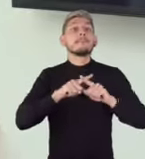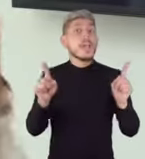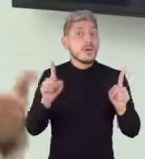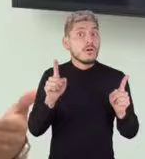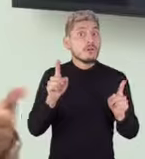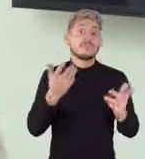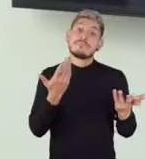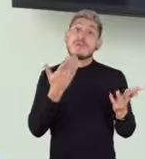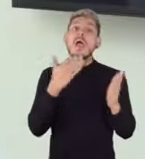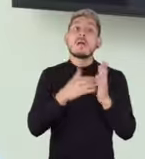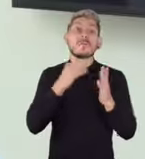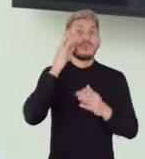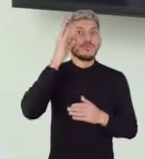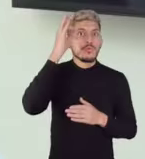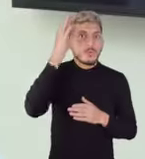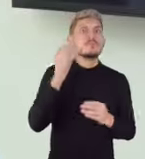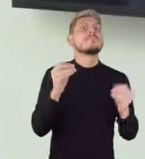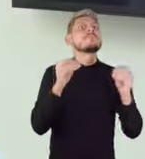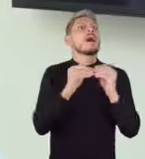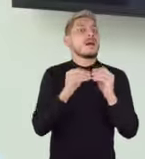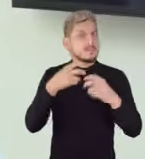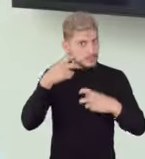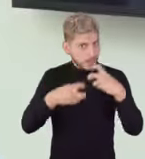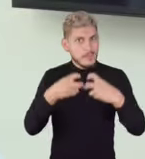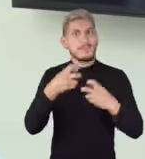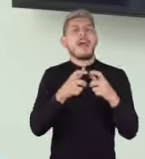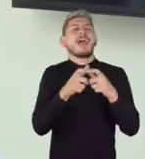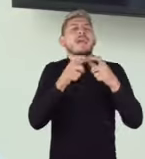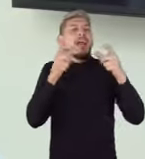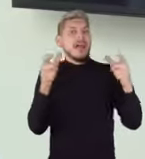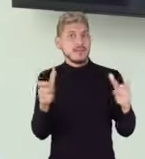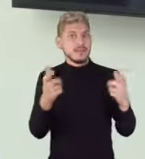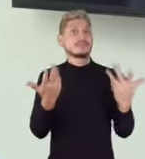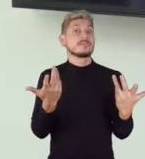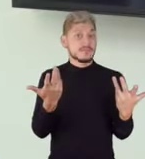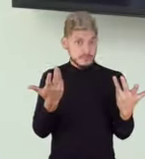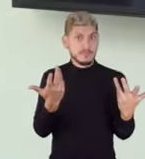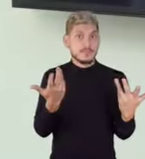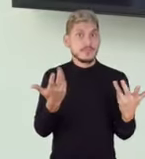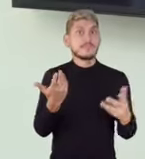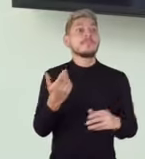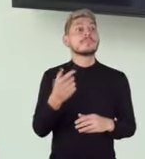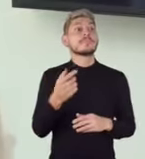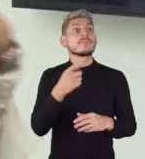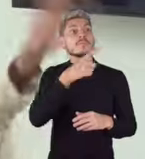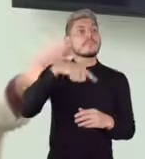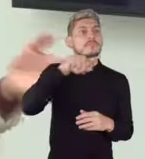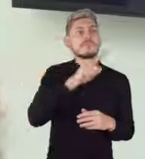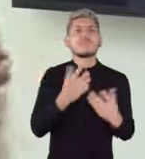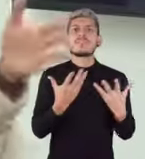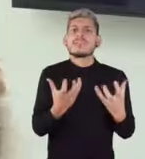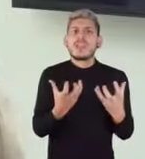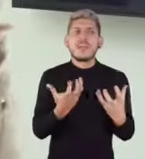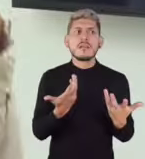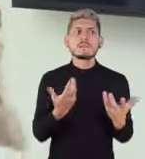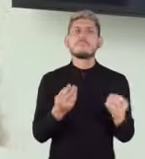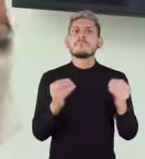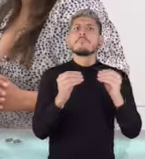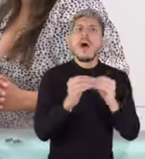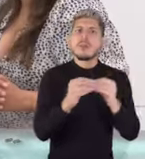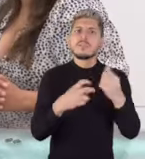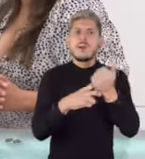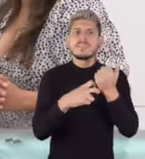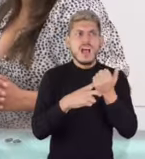ya van a empezar otros problemas más grandes en donde la tarifa realmente no se duplica, ni se triplica, llega hasta